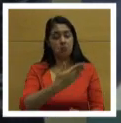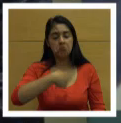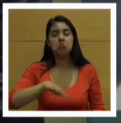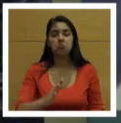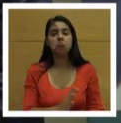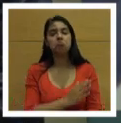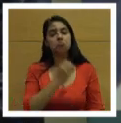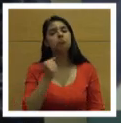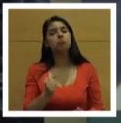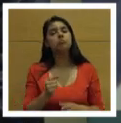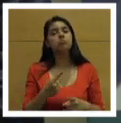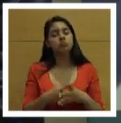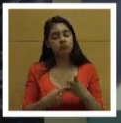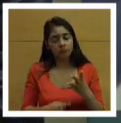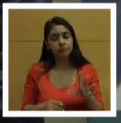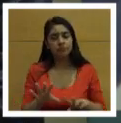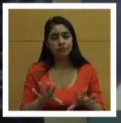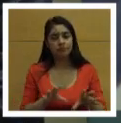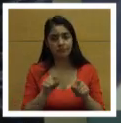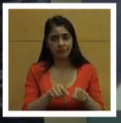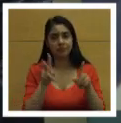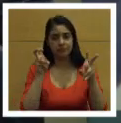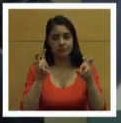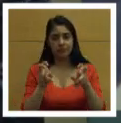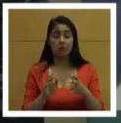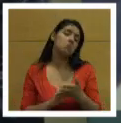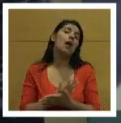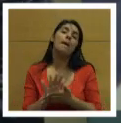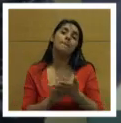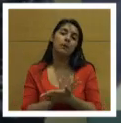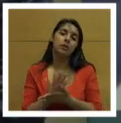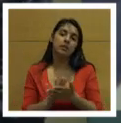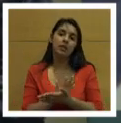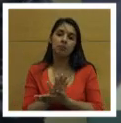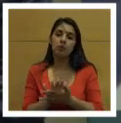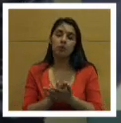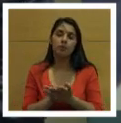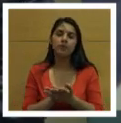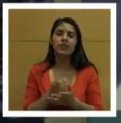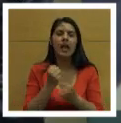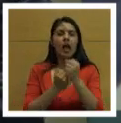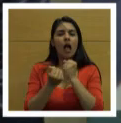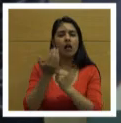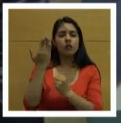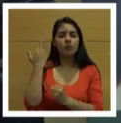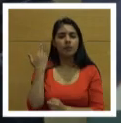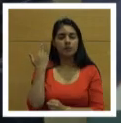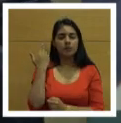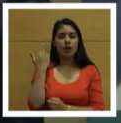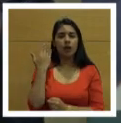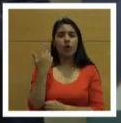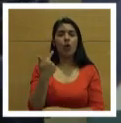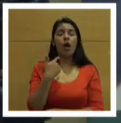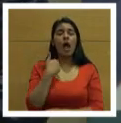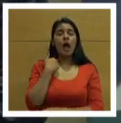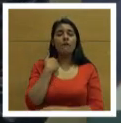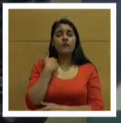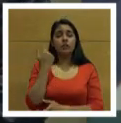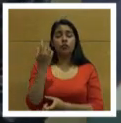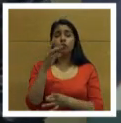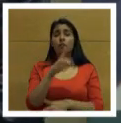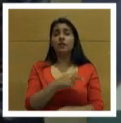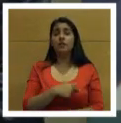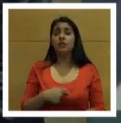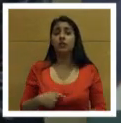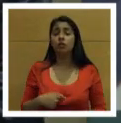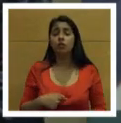bastantes cosas al respecto. Por ejemplo, hago mención a un caso que ocurrió el año pasado, que afectó, voy a decir solamente el nombre,